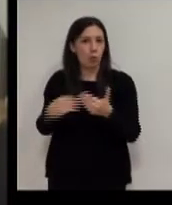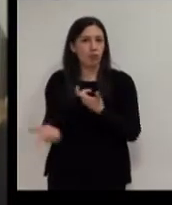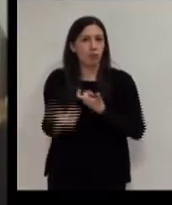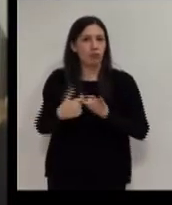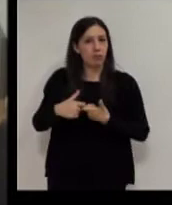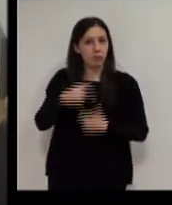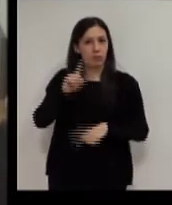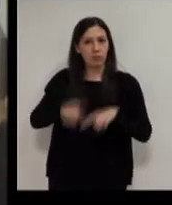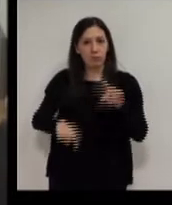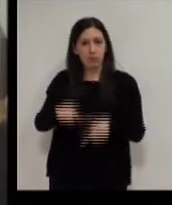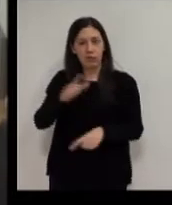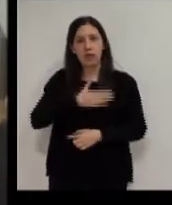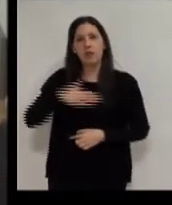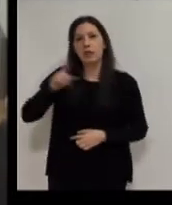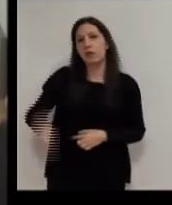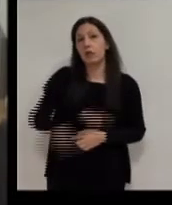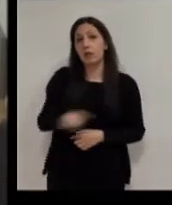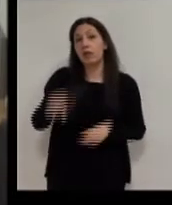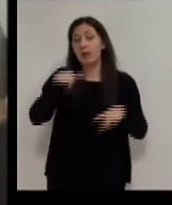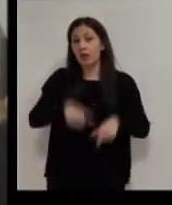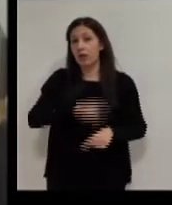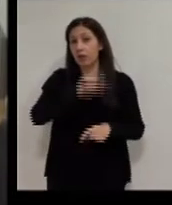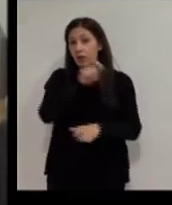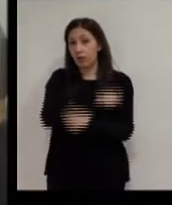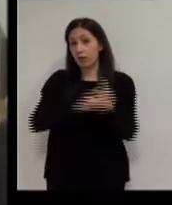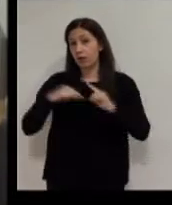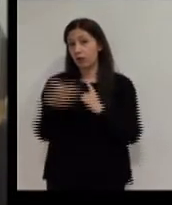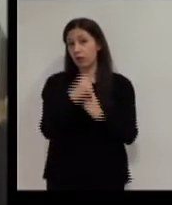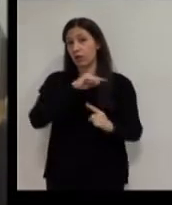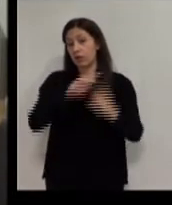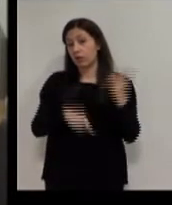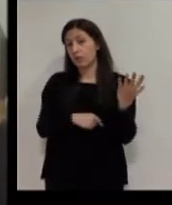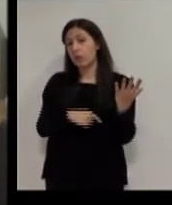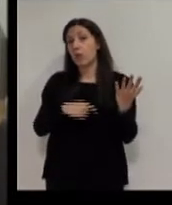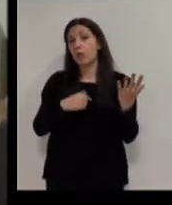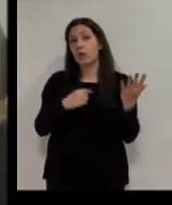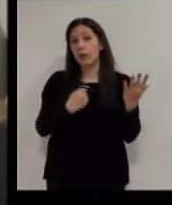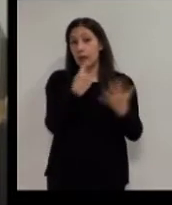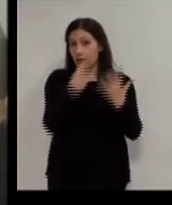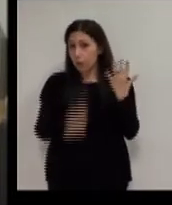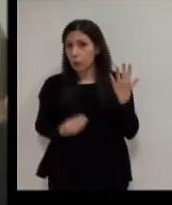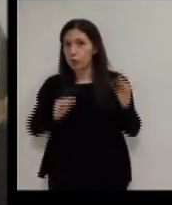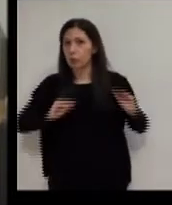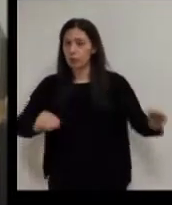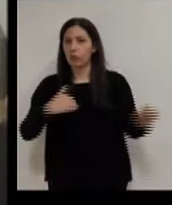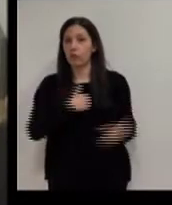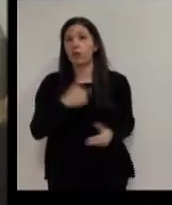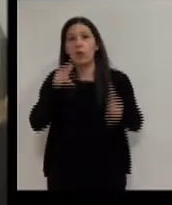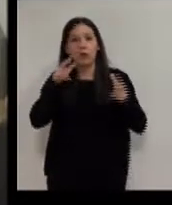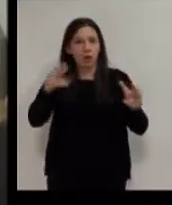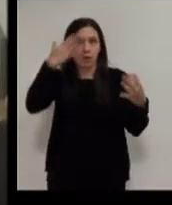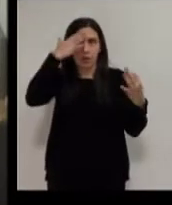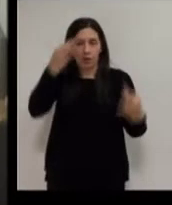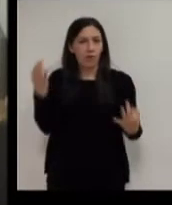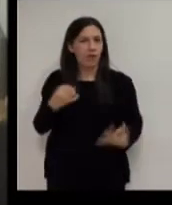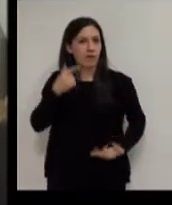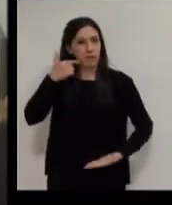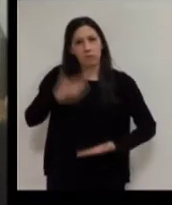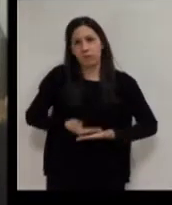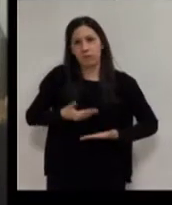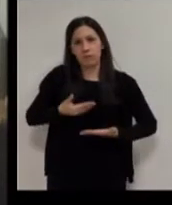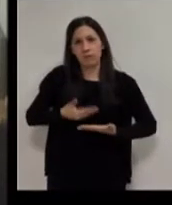decir, aquí hay muchos agentes implicados, cada cual con su papel. El hotel, por supuesto, tiene que garantizar